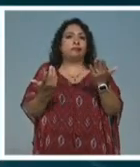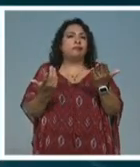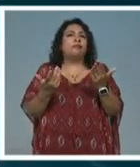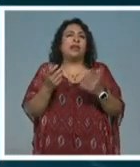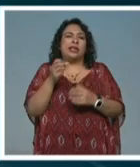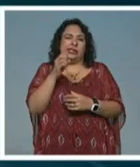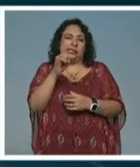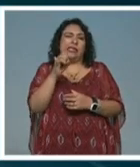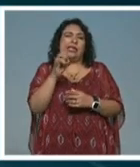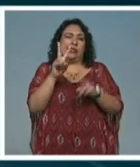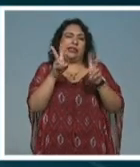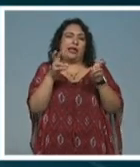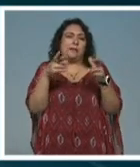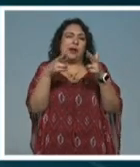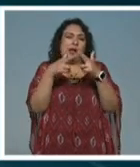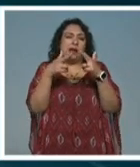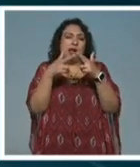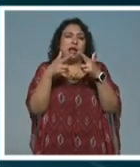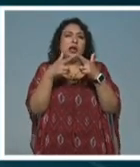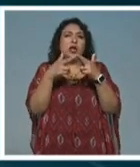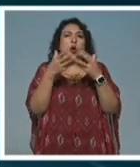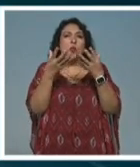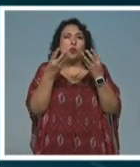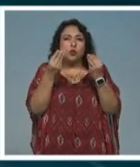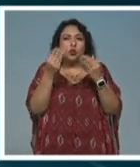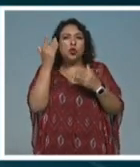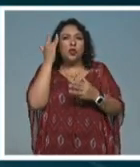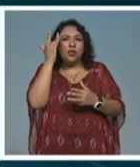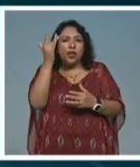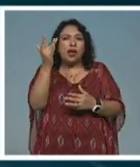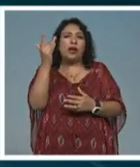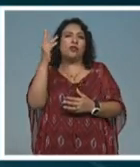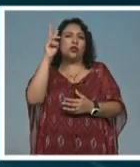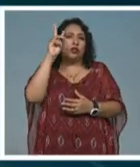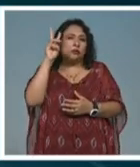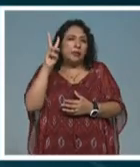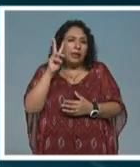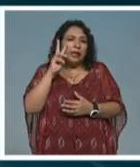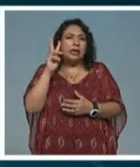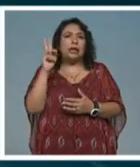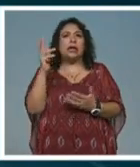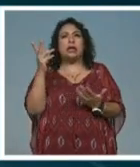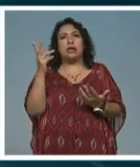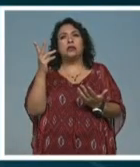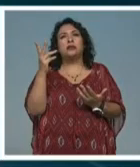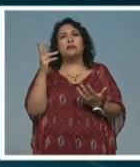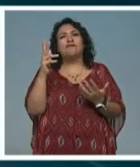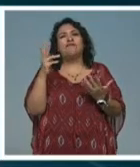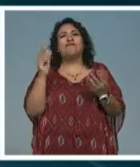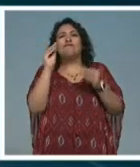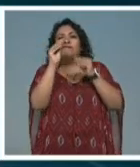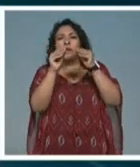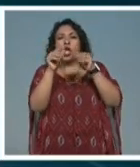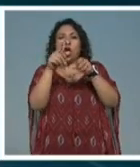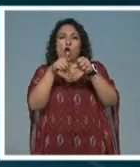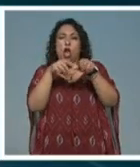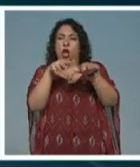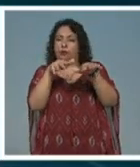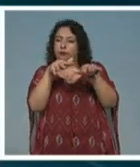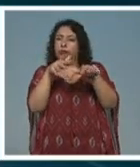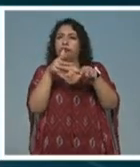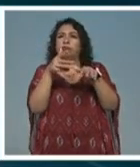muy, un tanto religiosa, muchos santos y muchas vírgenes, ¿no? Con un toque, colorido y un